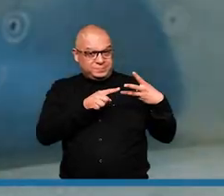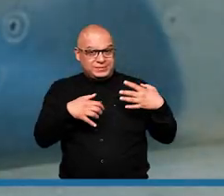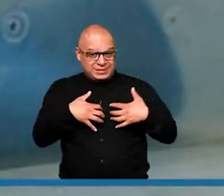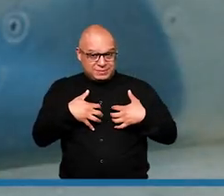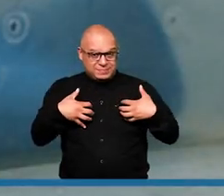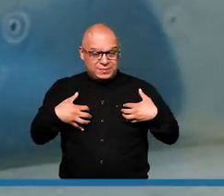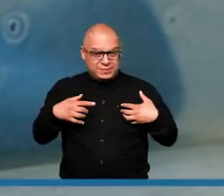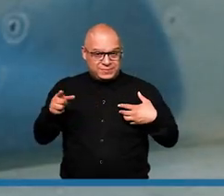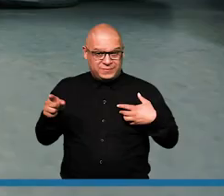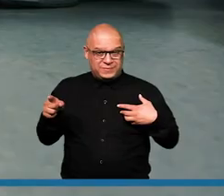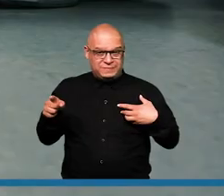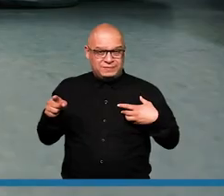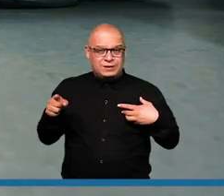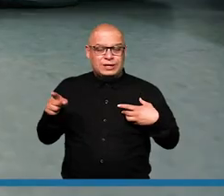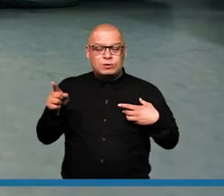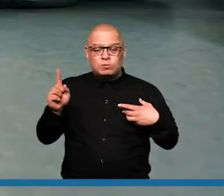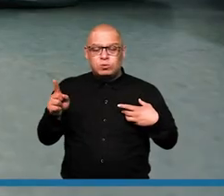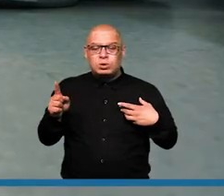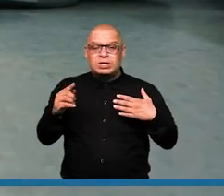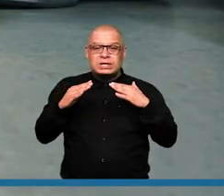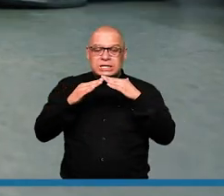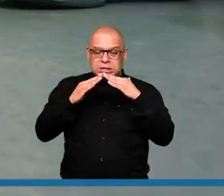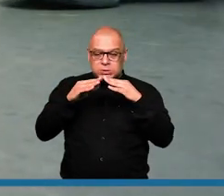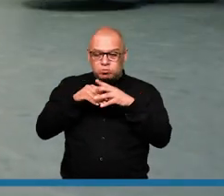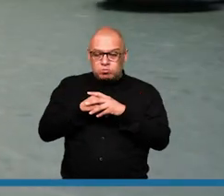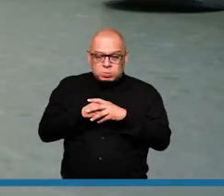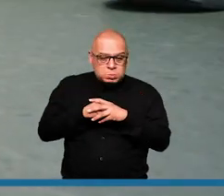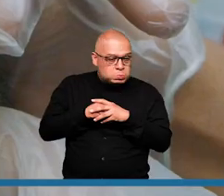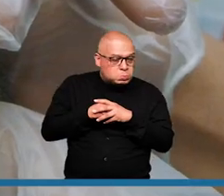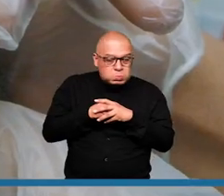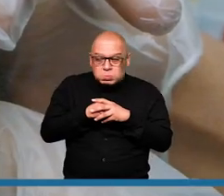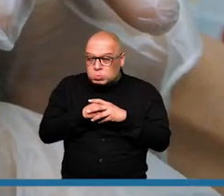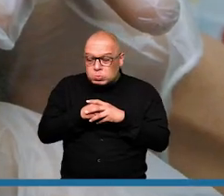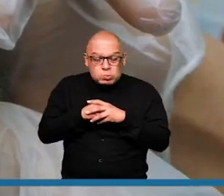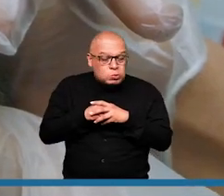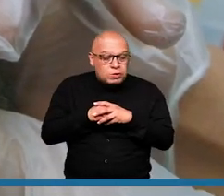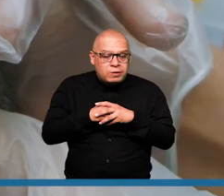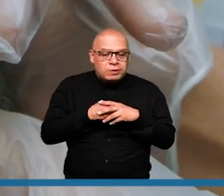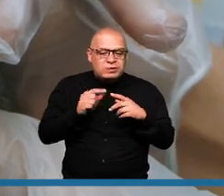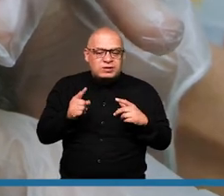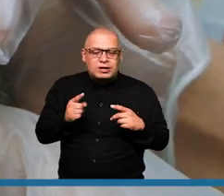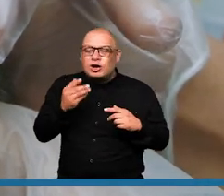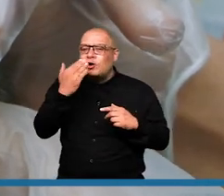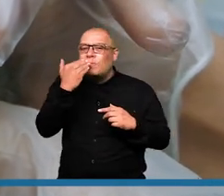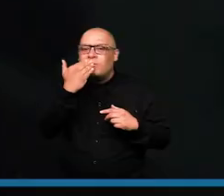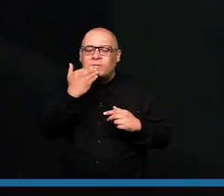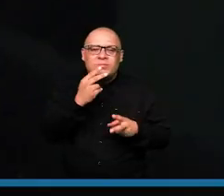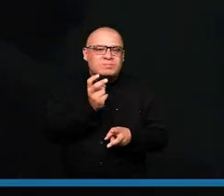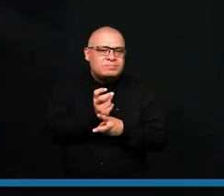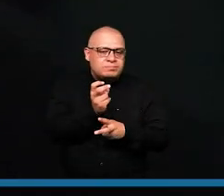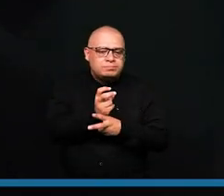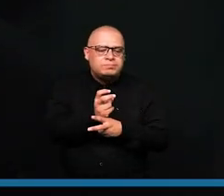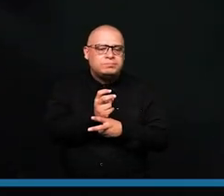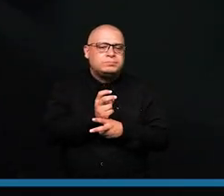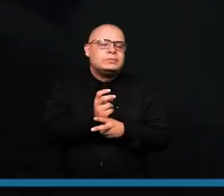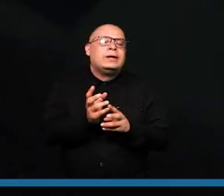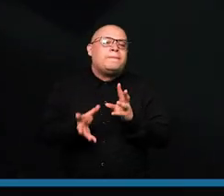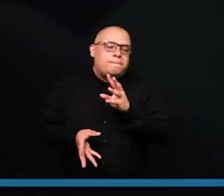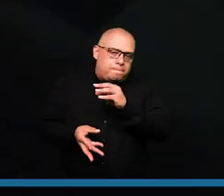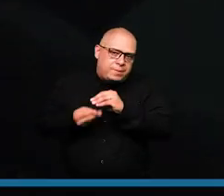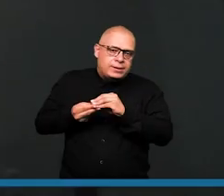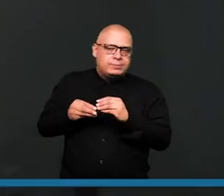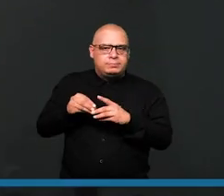de días de cautiverio, pues tienen problemas desde la parte nutricional. Entonces vamos a suplementar también si